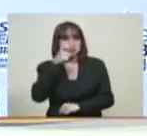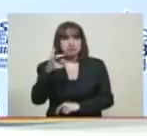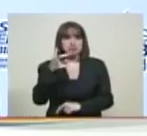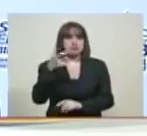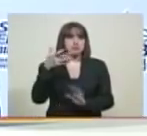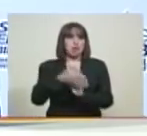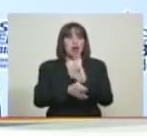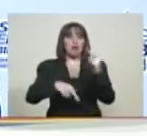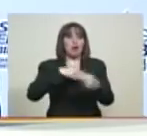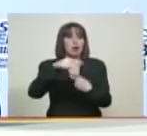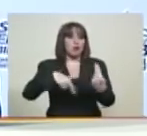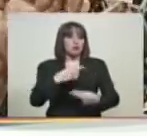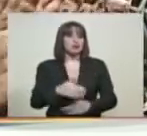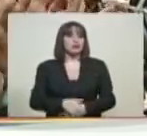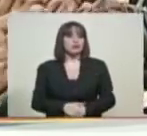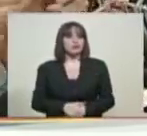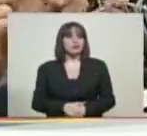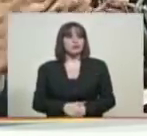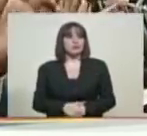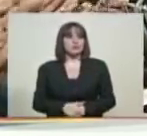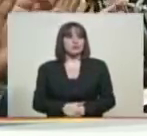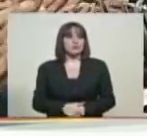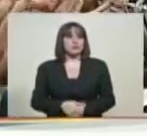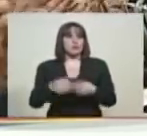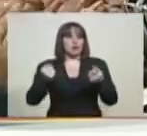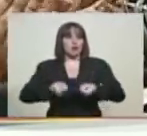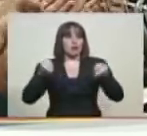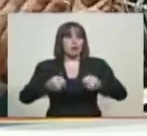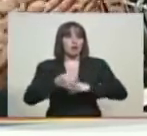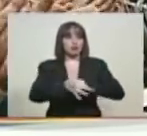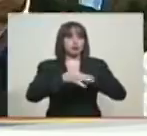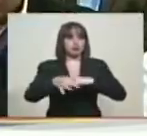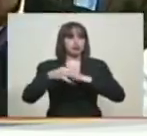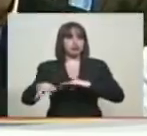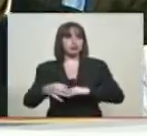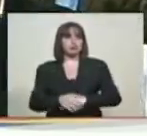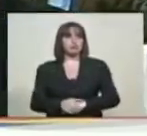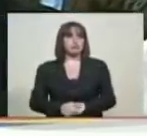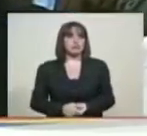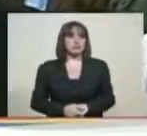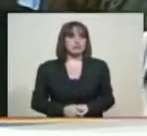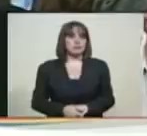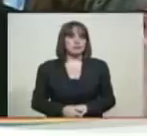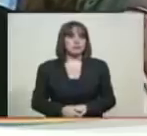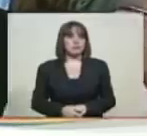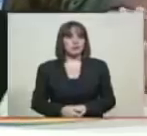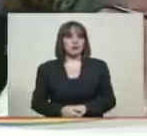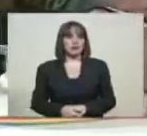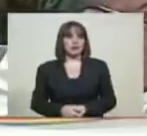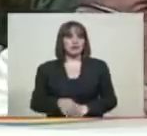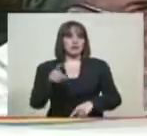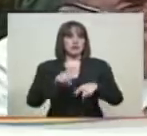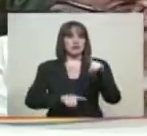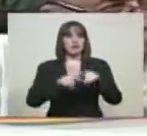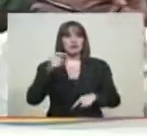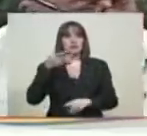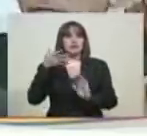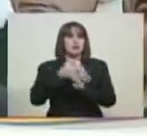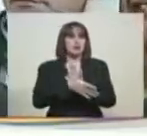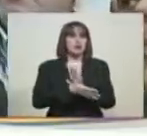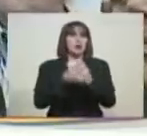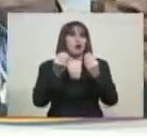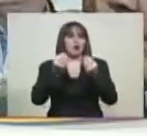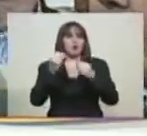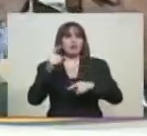una revolución en los sistemas de mercados municipales del país así lo decretó así lo declaró así lo exijo de